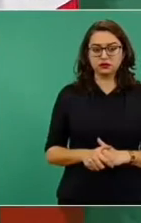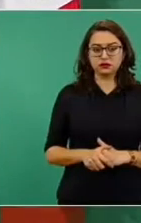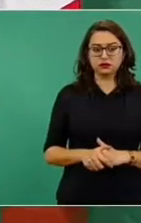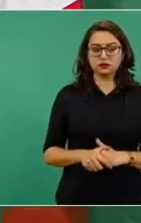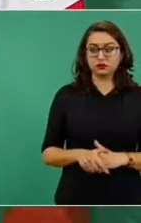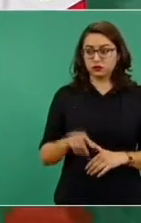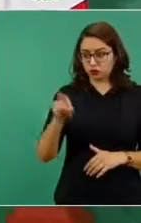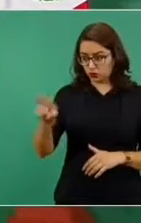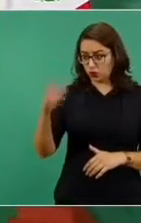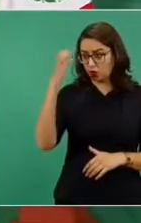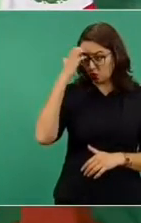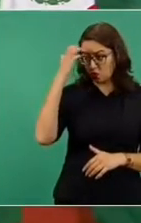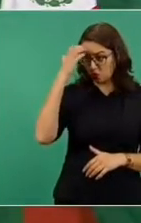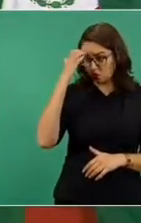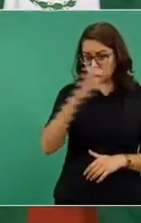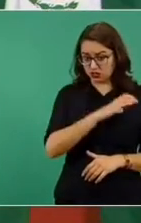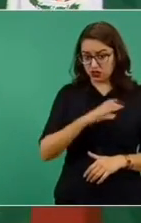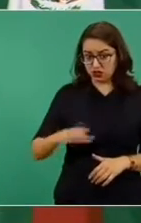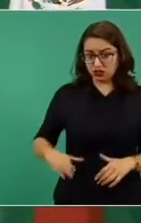estas personas?